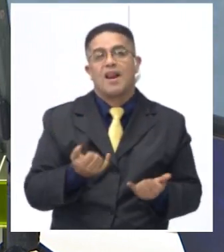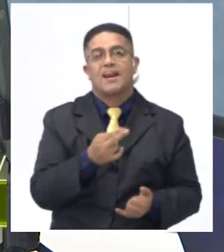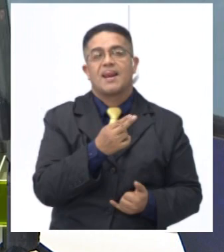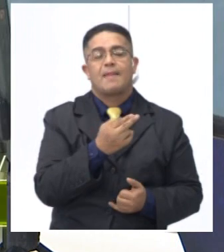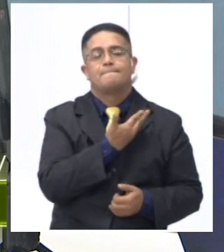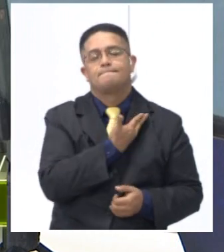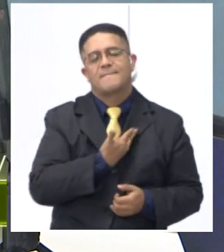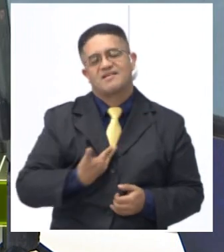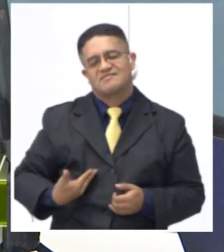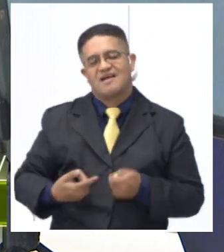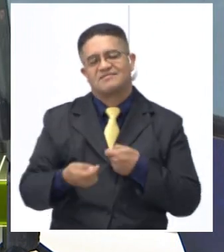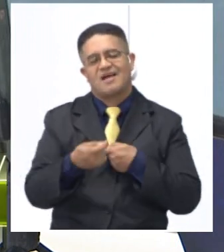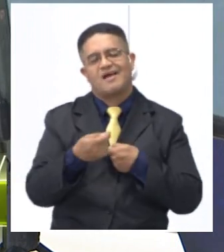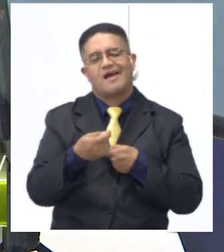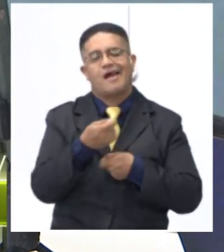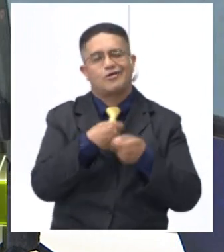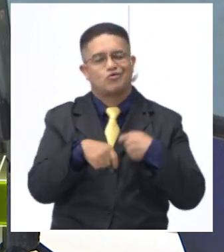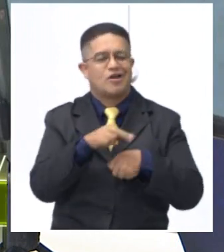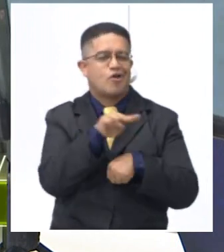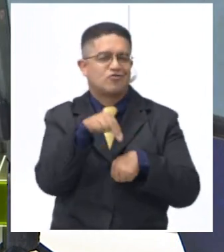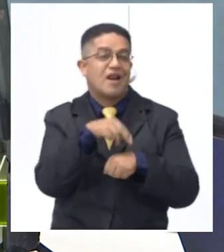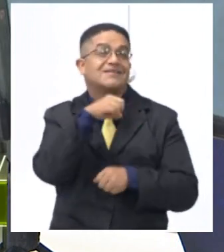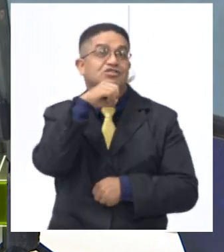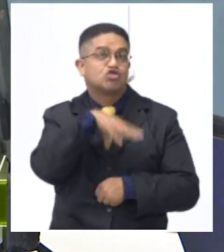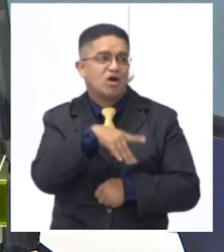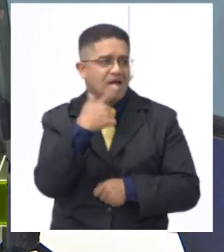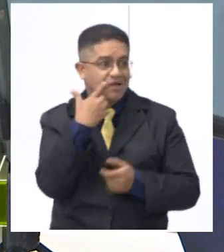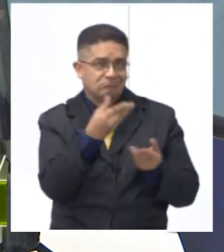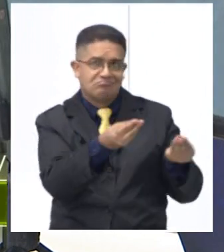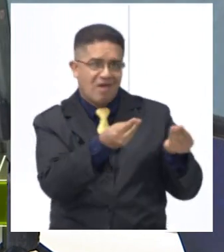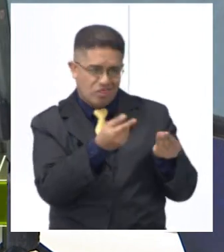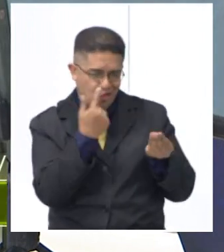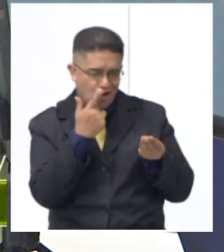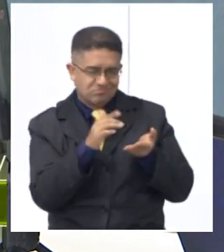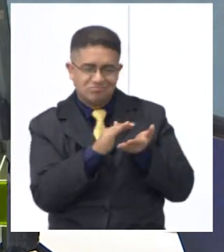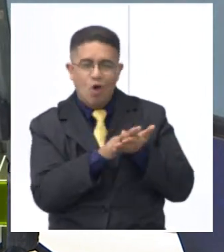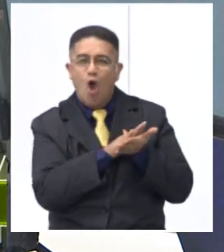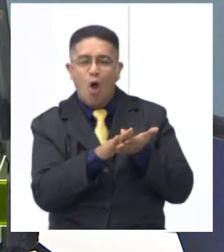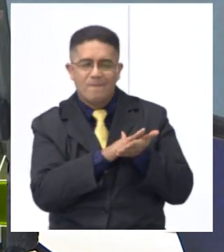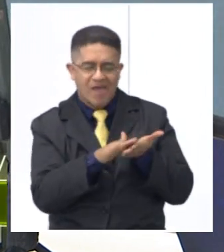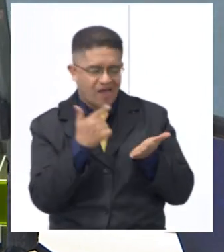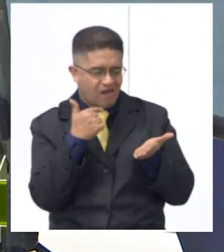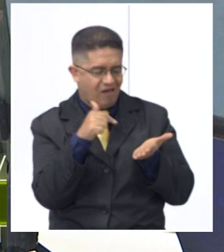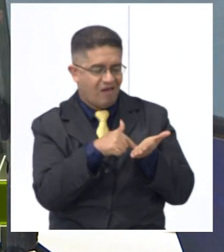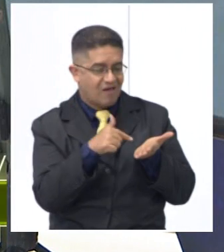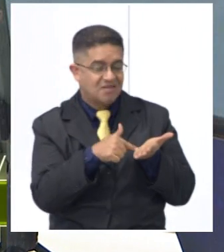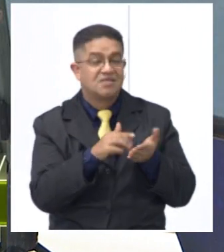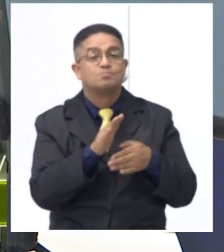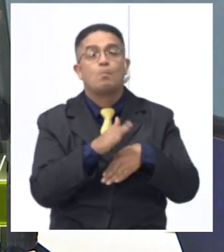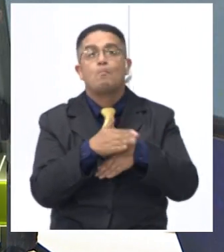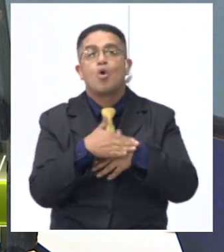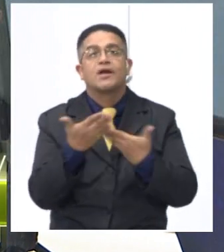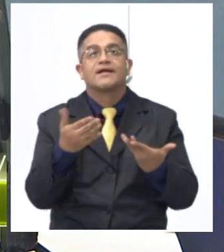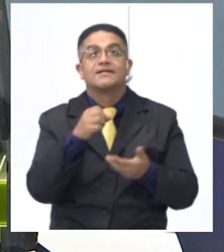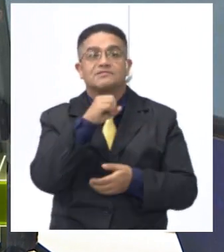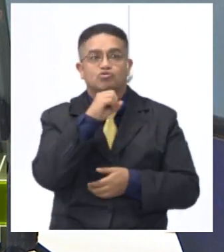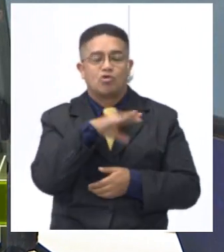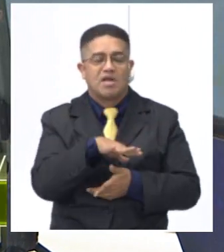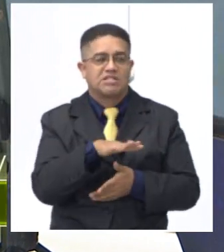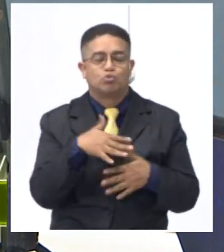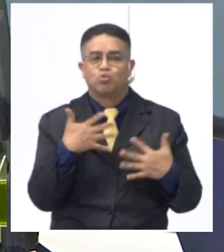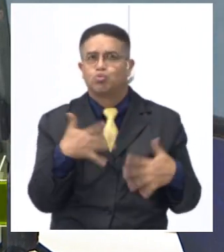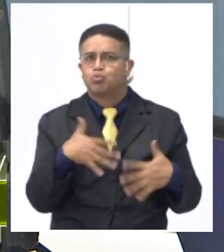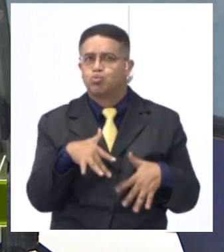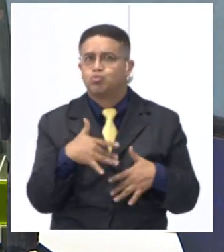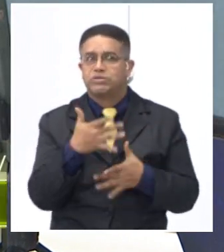de la Sociedad Venezolana de Historia y la Medicina, que me facilitó todo este material, porque la historia es apasionante, porque hay que ver lo que